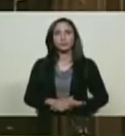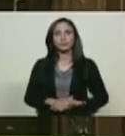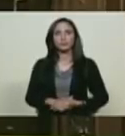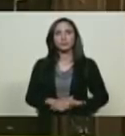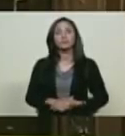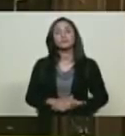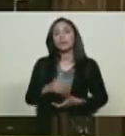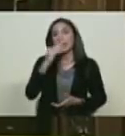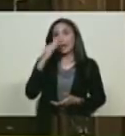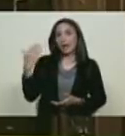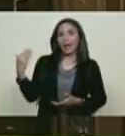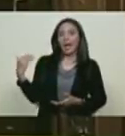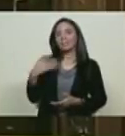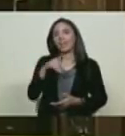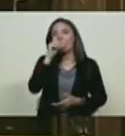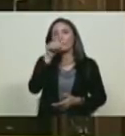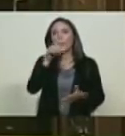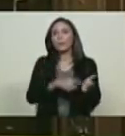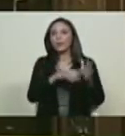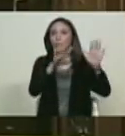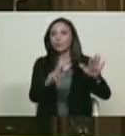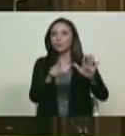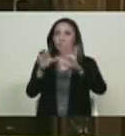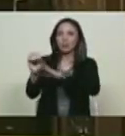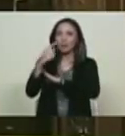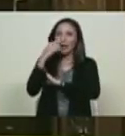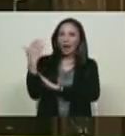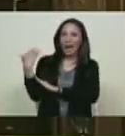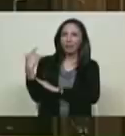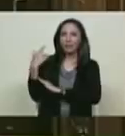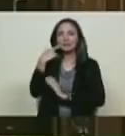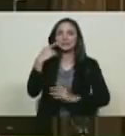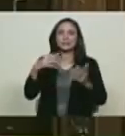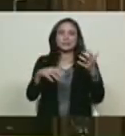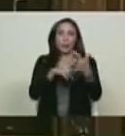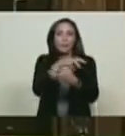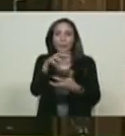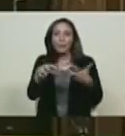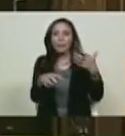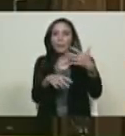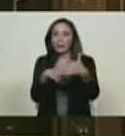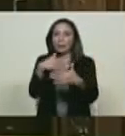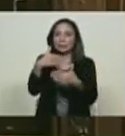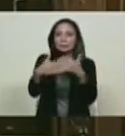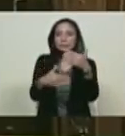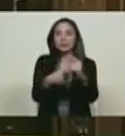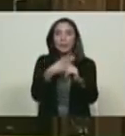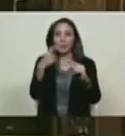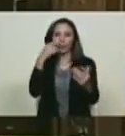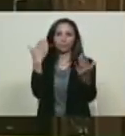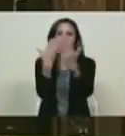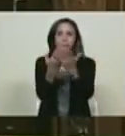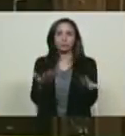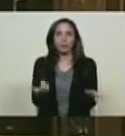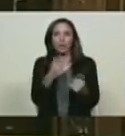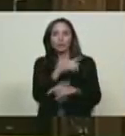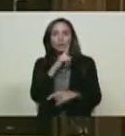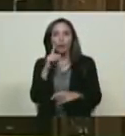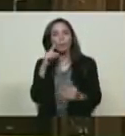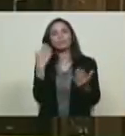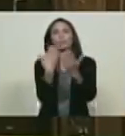Aquí hubo lucha armada en los años 60. Pero fue dando la cara, poniendo el pecho y el nombre por delante.